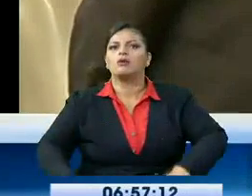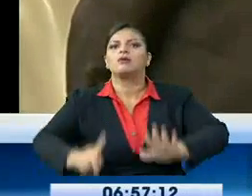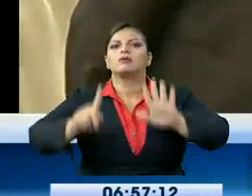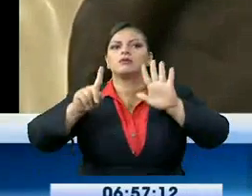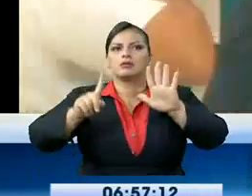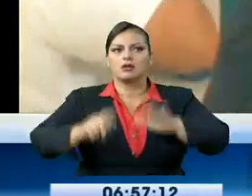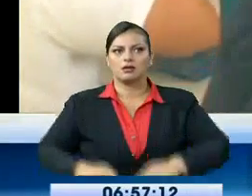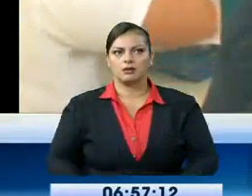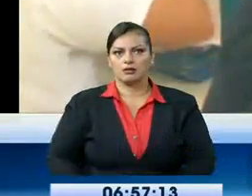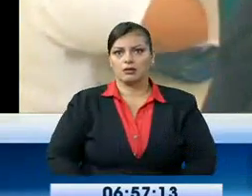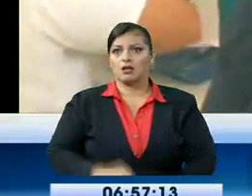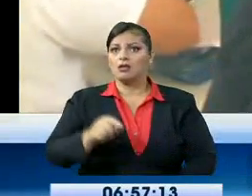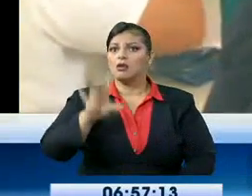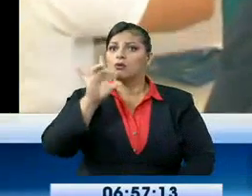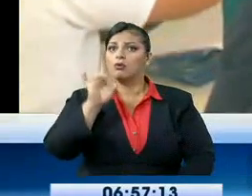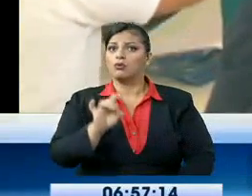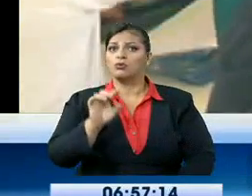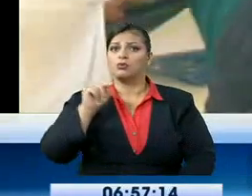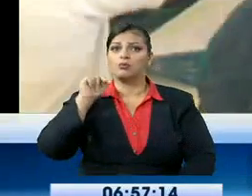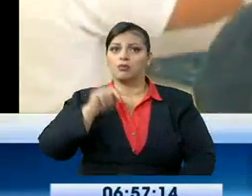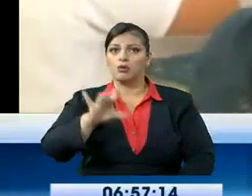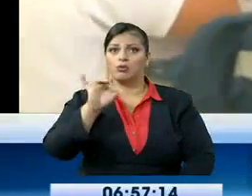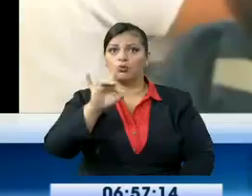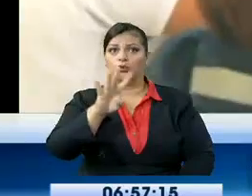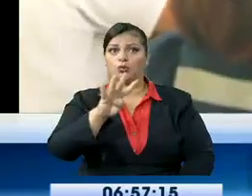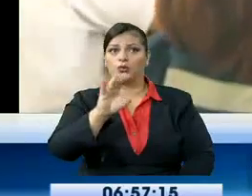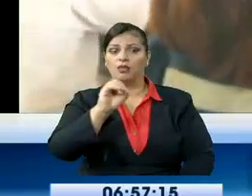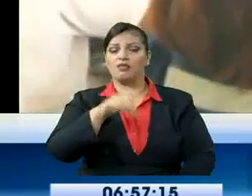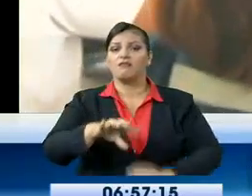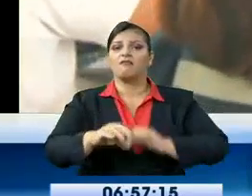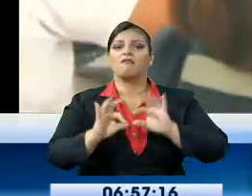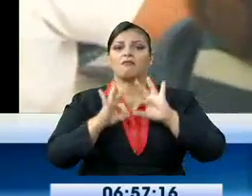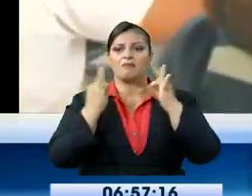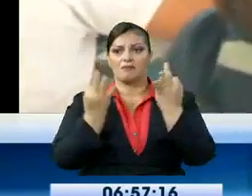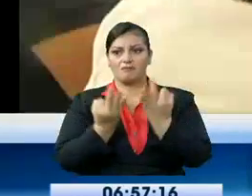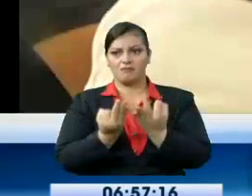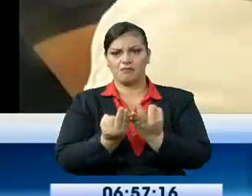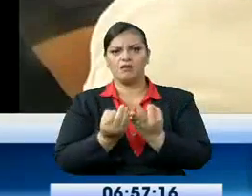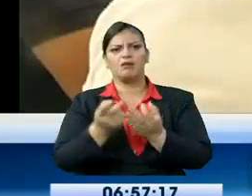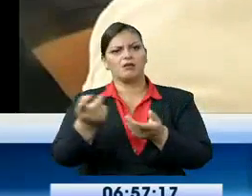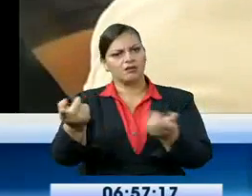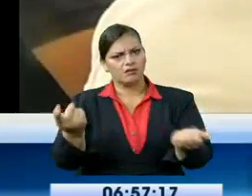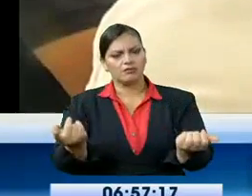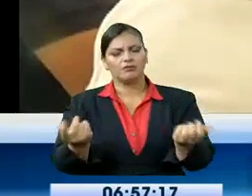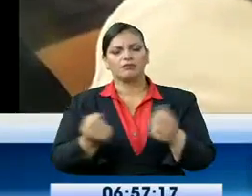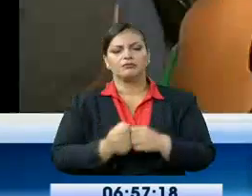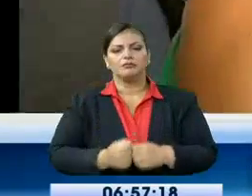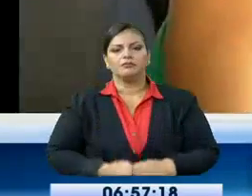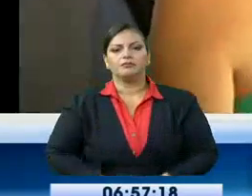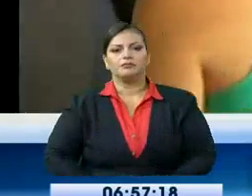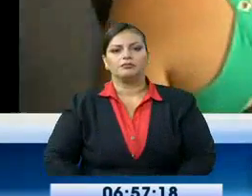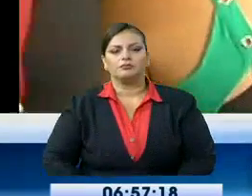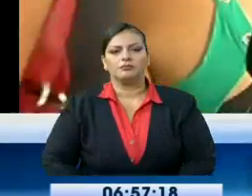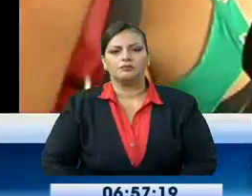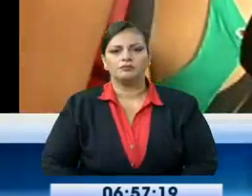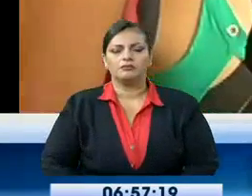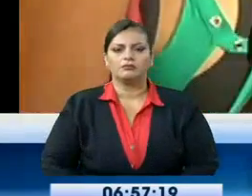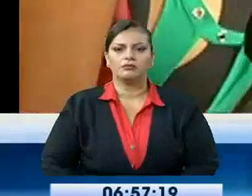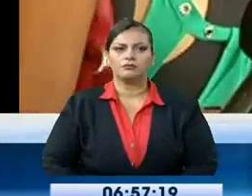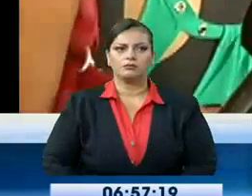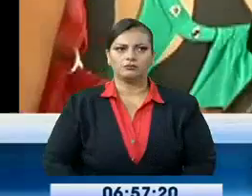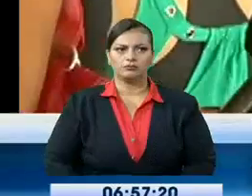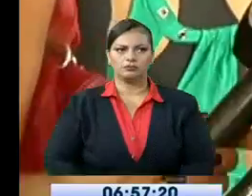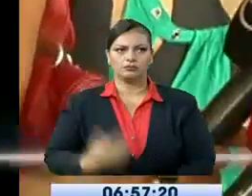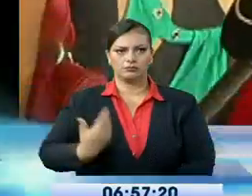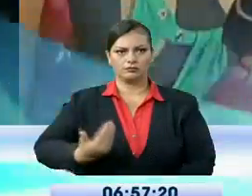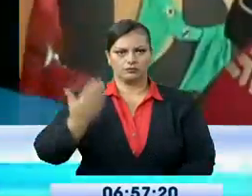aproximadamente 8.840 familias que habitan en las 38 cooperativas que la conforman. Desde que tengo 14